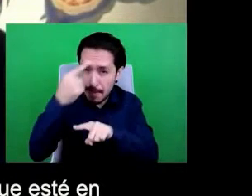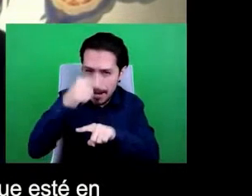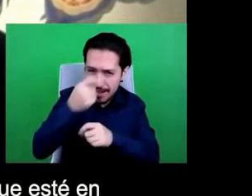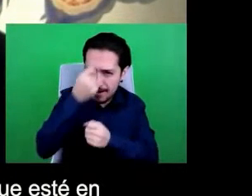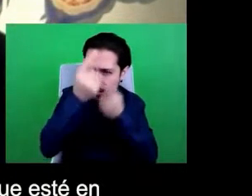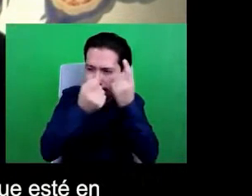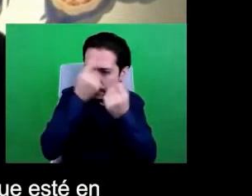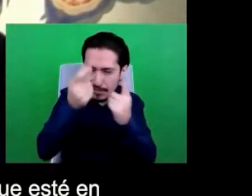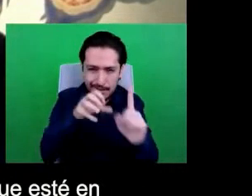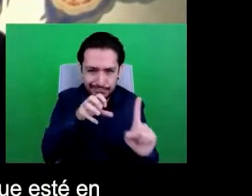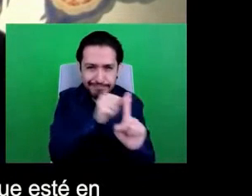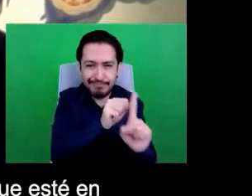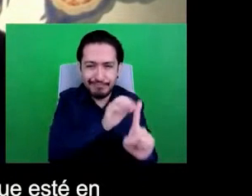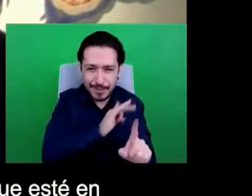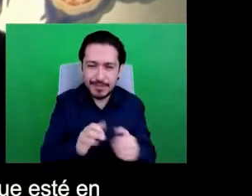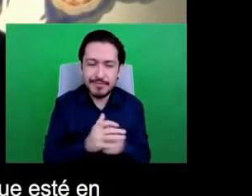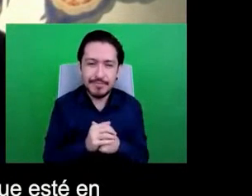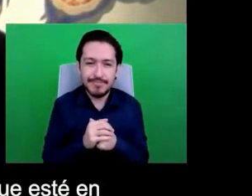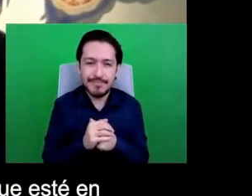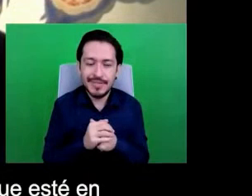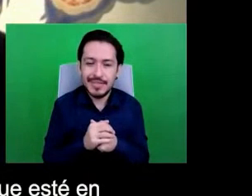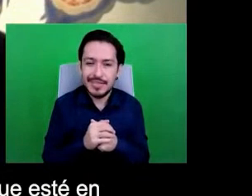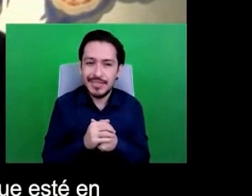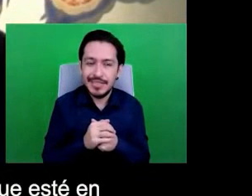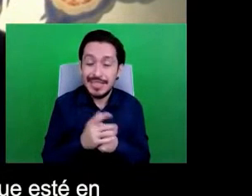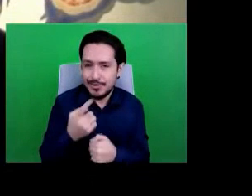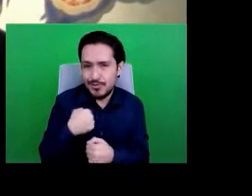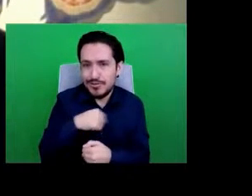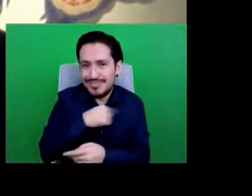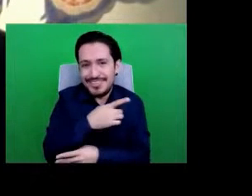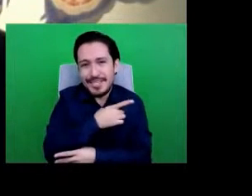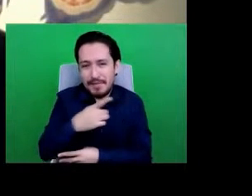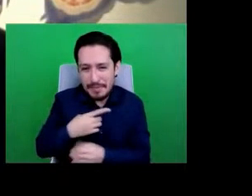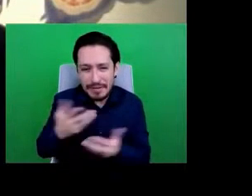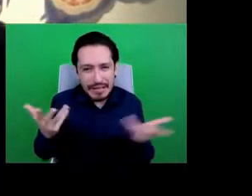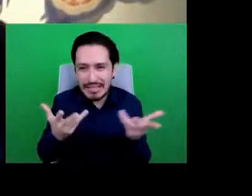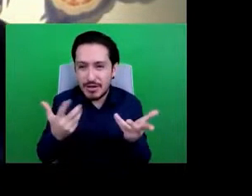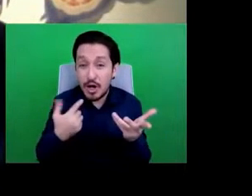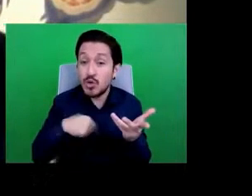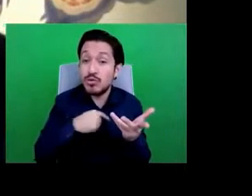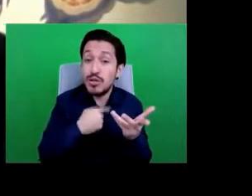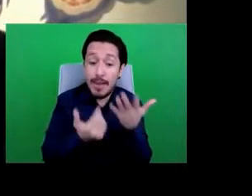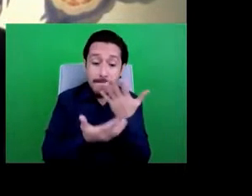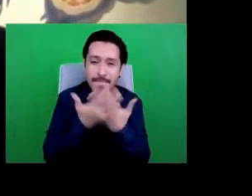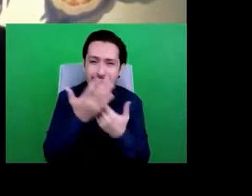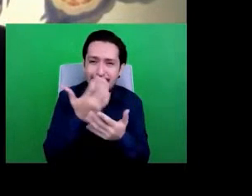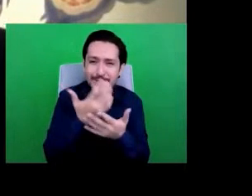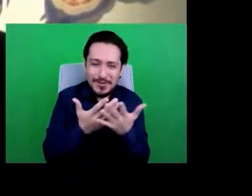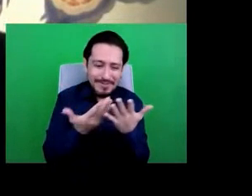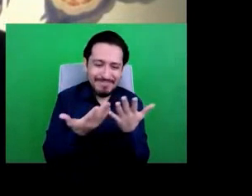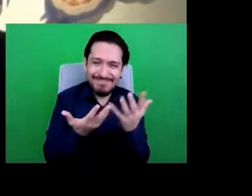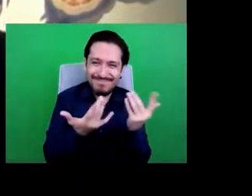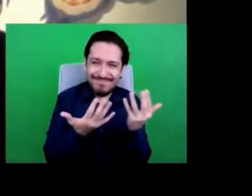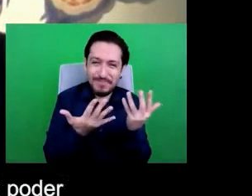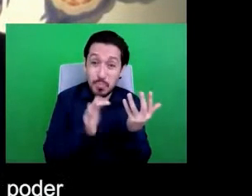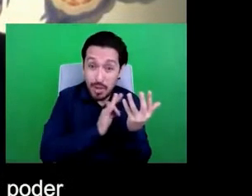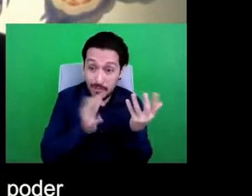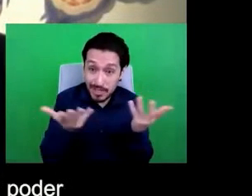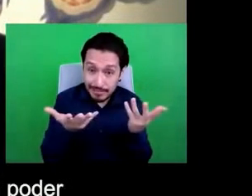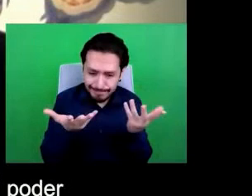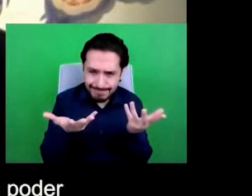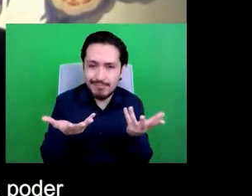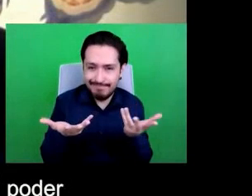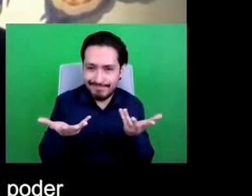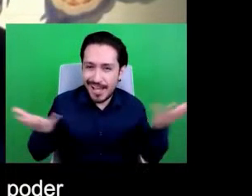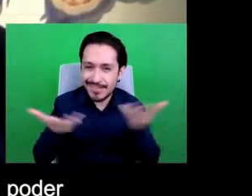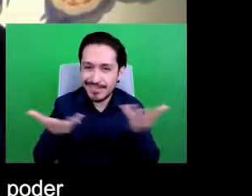lo que sea que esté en nuestras manos para poder apoyarlos en este proceso. No